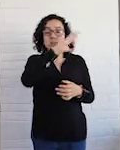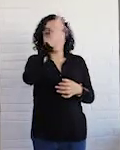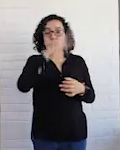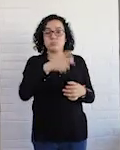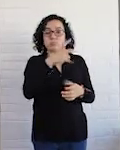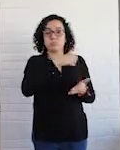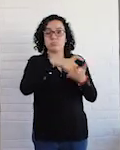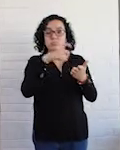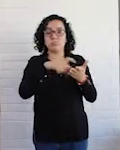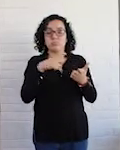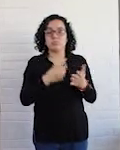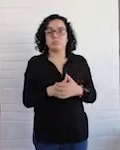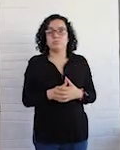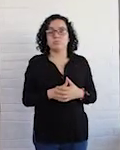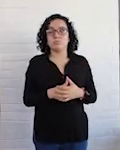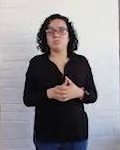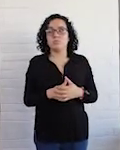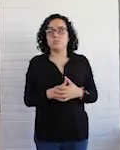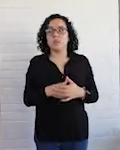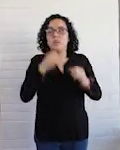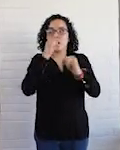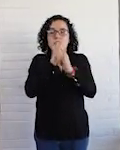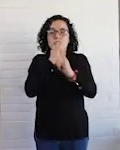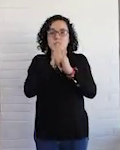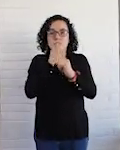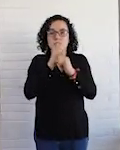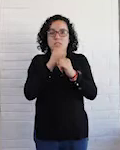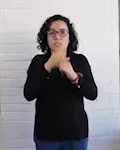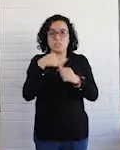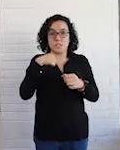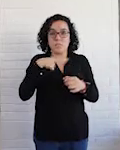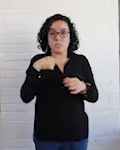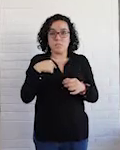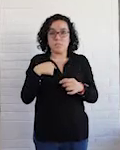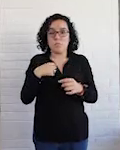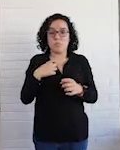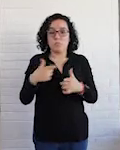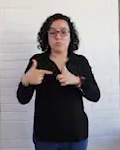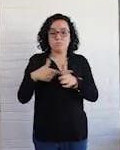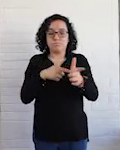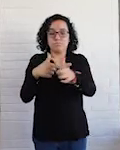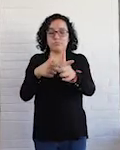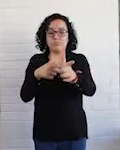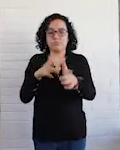compras. ¿Cómo vas a ver Internet? Internet no me ha perseguido para decirme Coca-Cola.